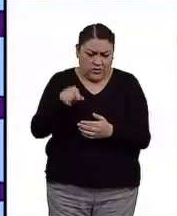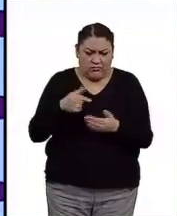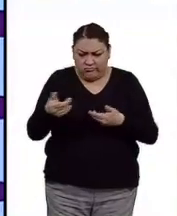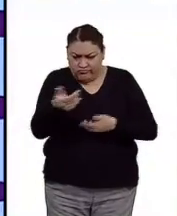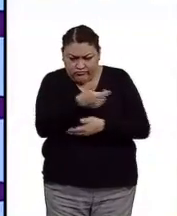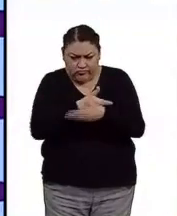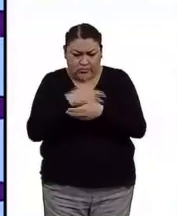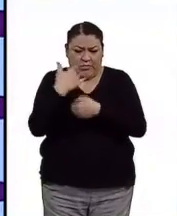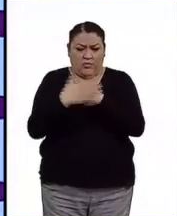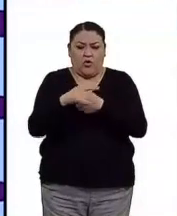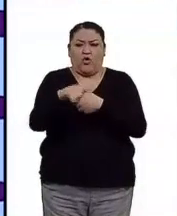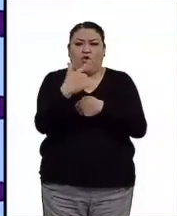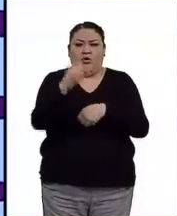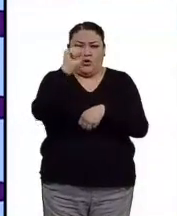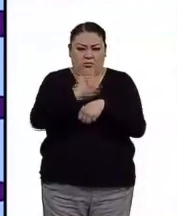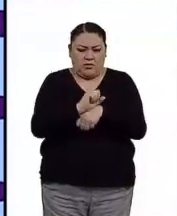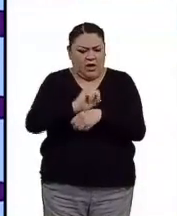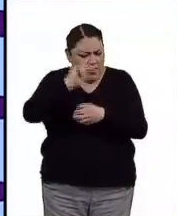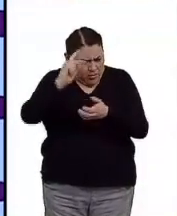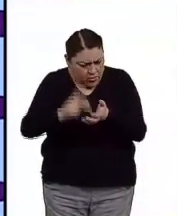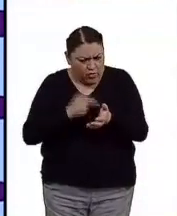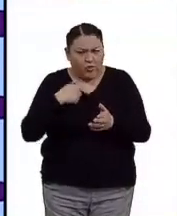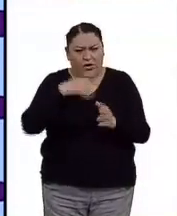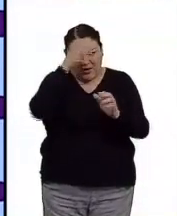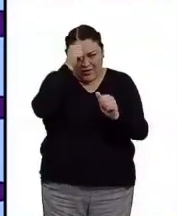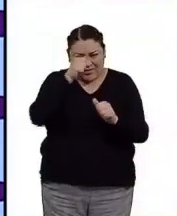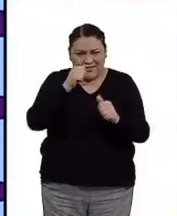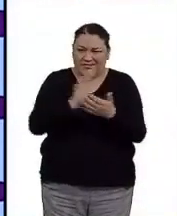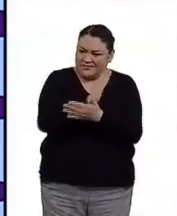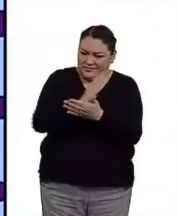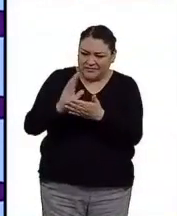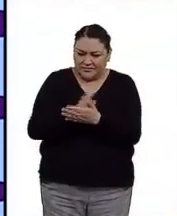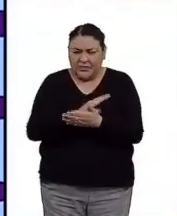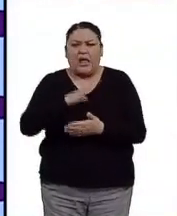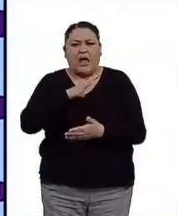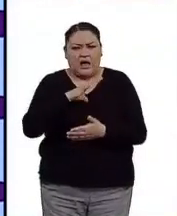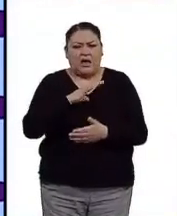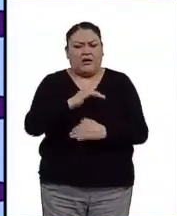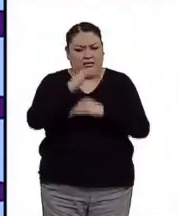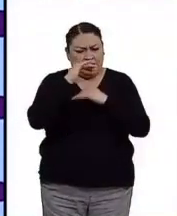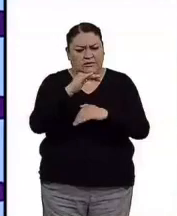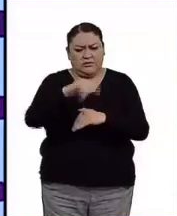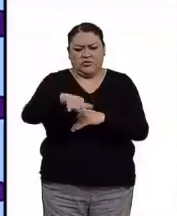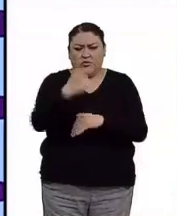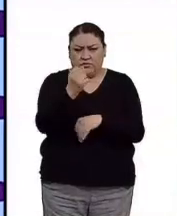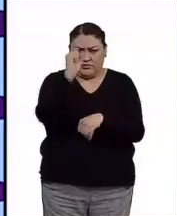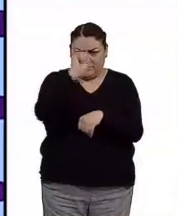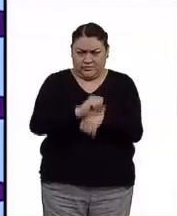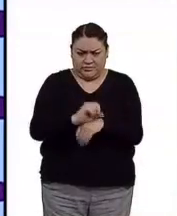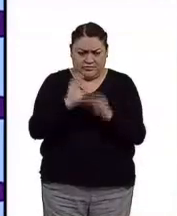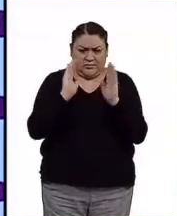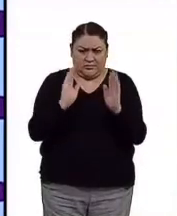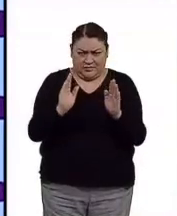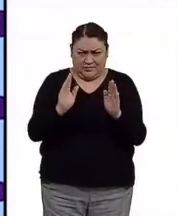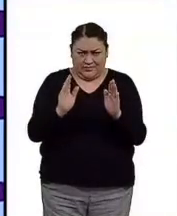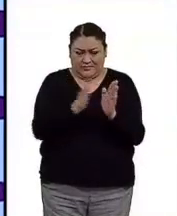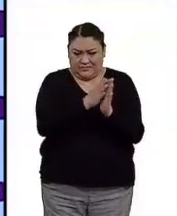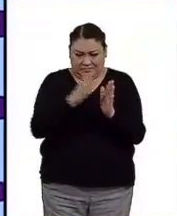semanas nos volvemos a reorganizar. Es un periodo de tiempo muy claro que todo el mundo conoce y que permitiría que las